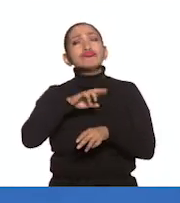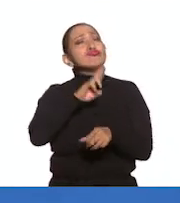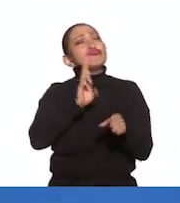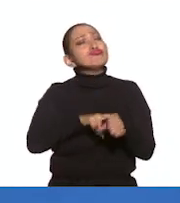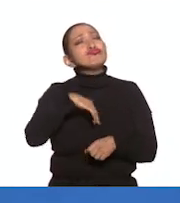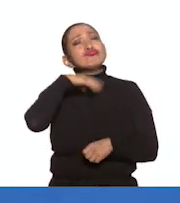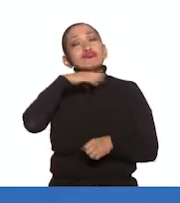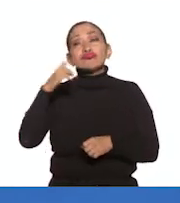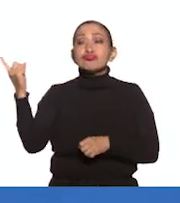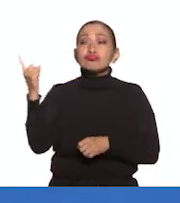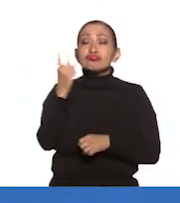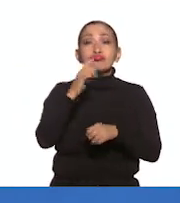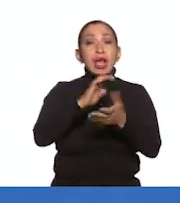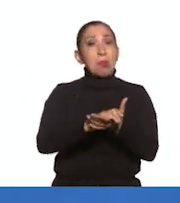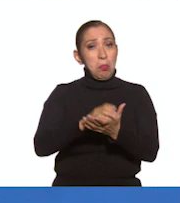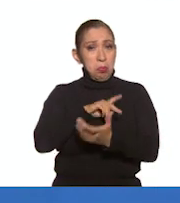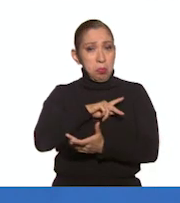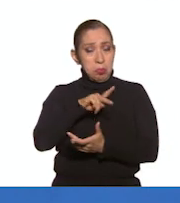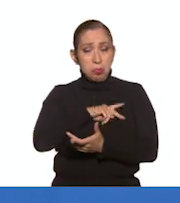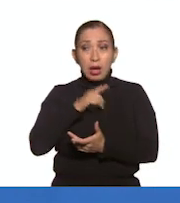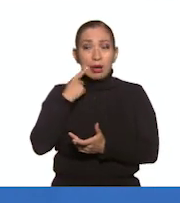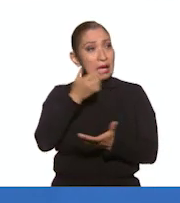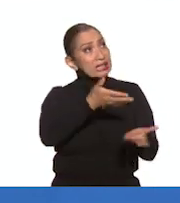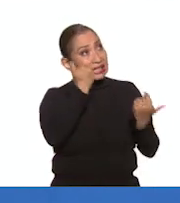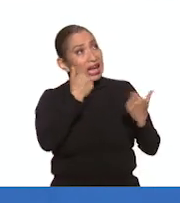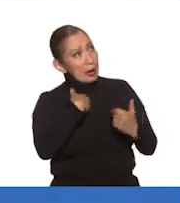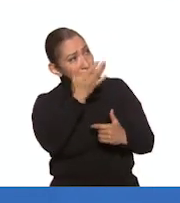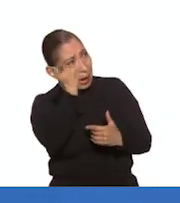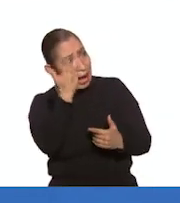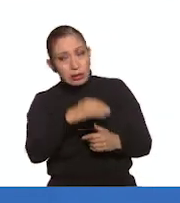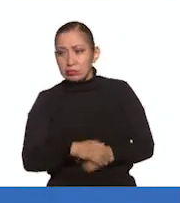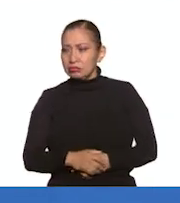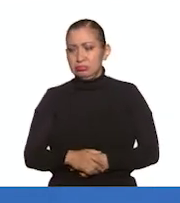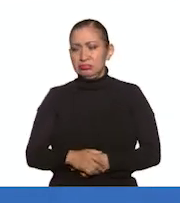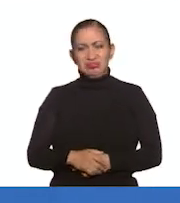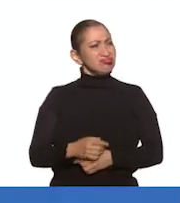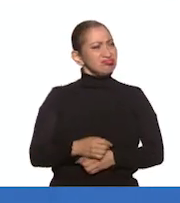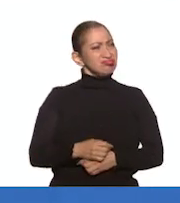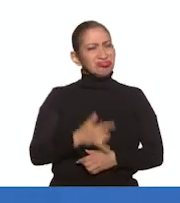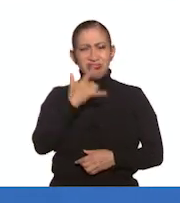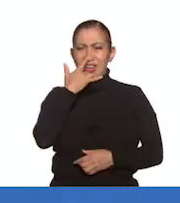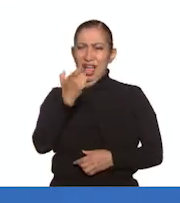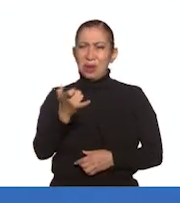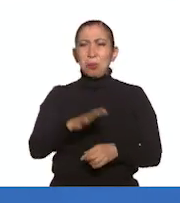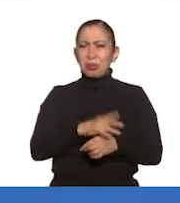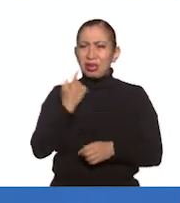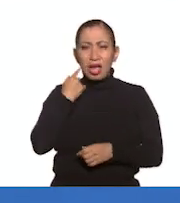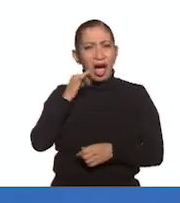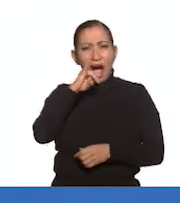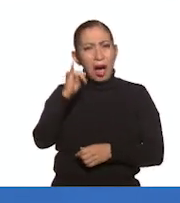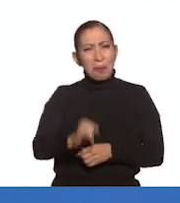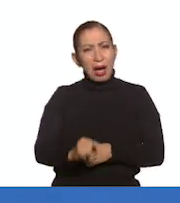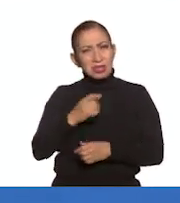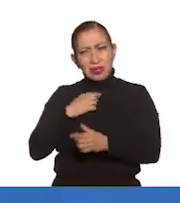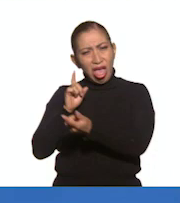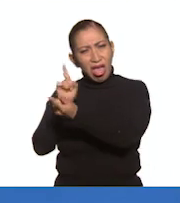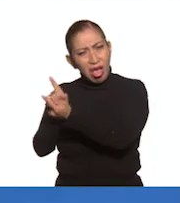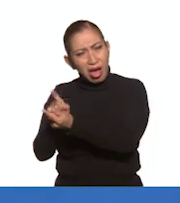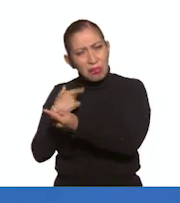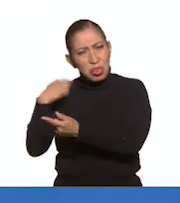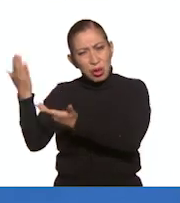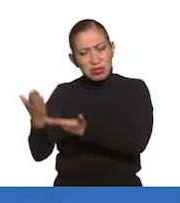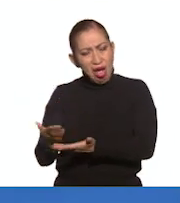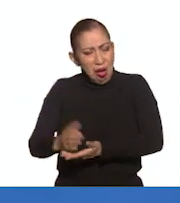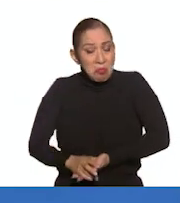cualquiera, llegó mi esposo a la casa y me pidió que bajara a recibirlo, lo cual me causó extrañeza, ya que nunca me pide eso.